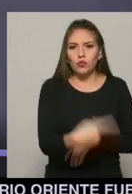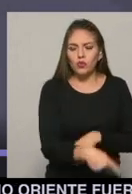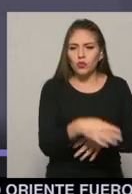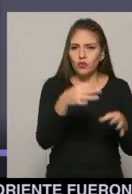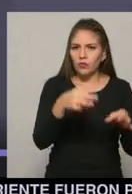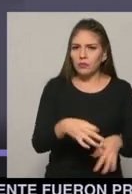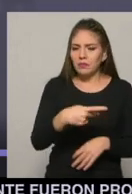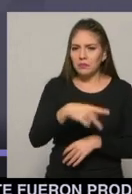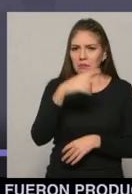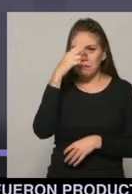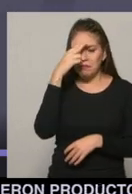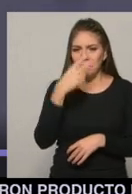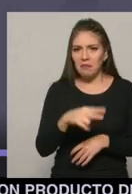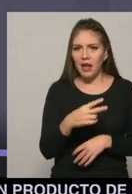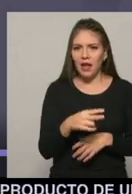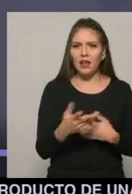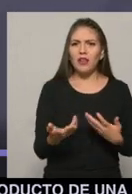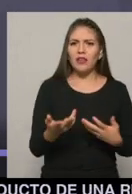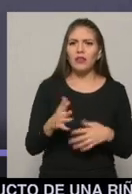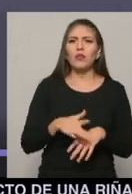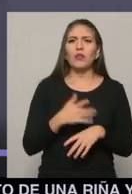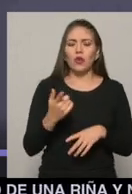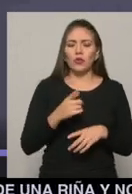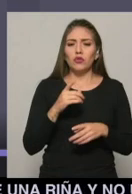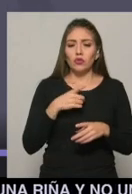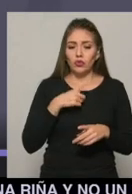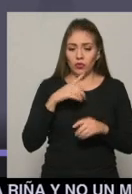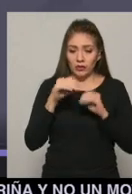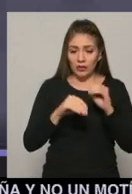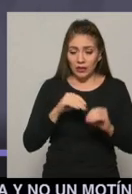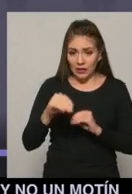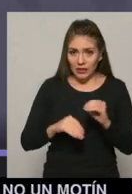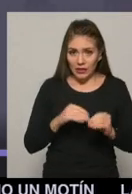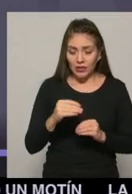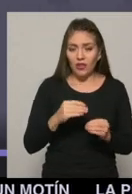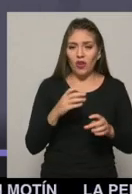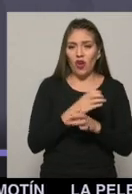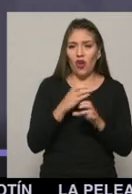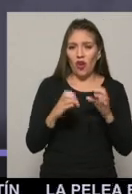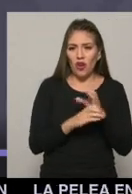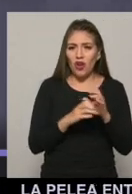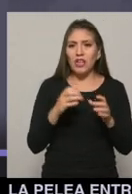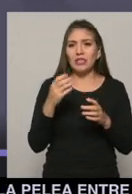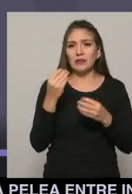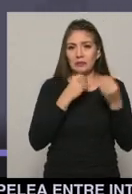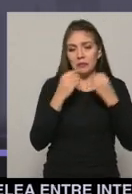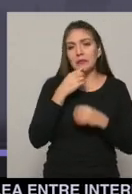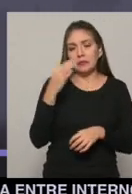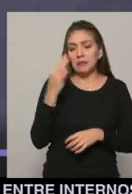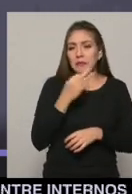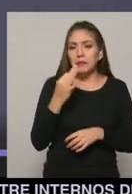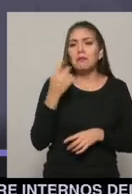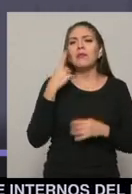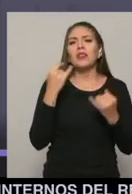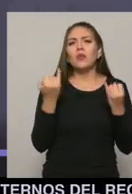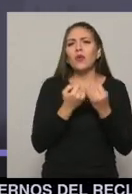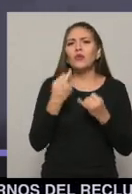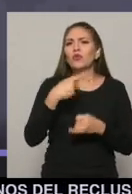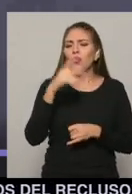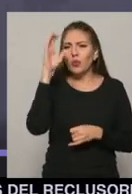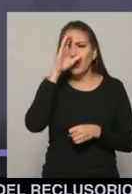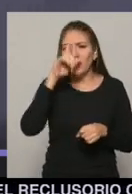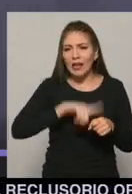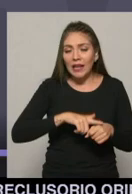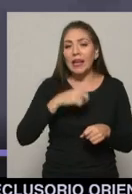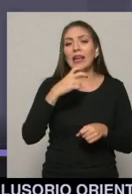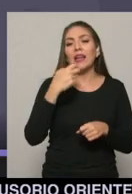de la humanidad. No es solamente los ingredientes, que sí son muy exquisitos, sino toda la cultura que hay detrás, es lo que intentamos mostrar.